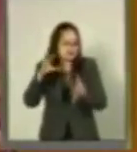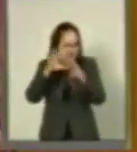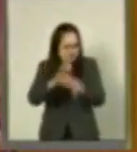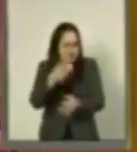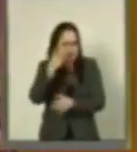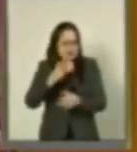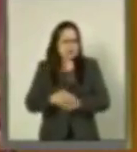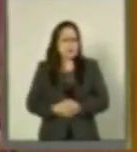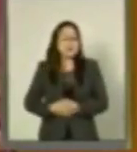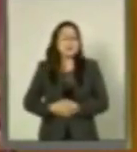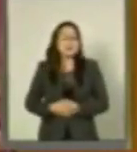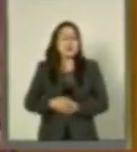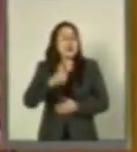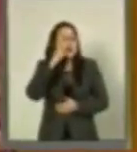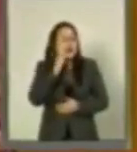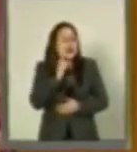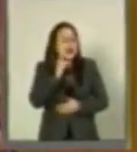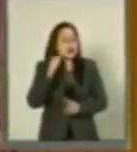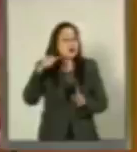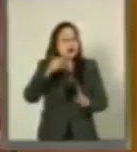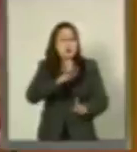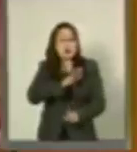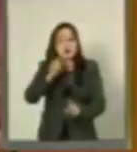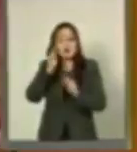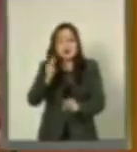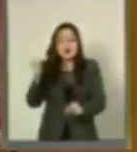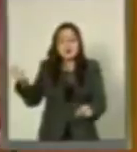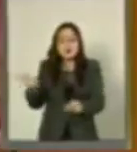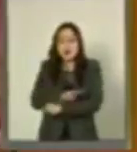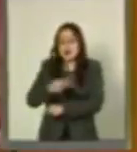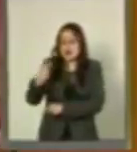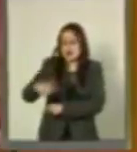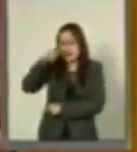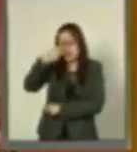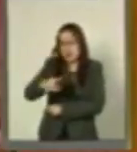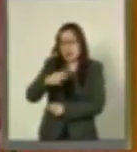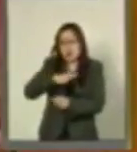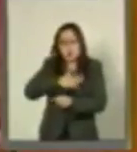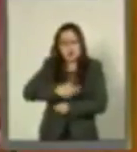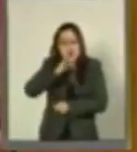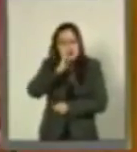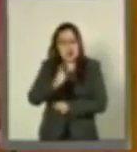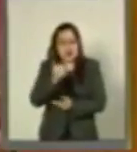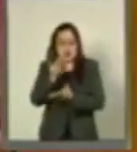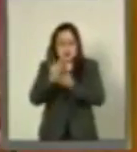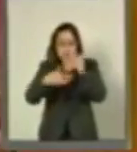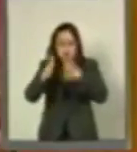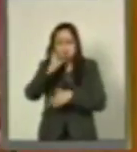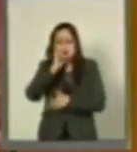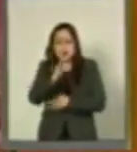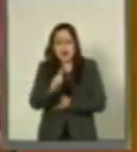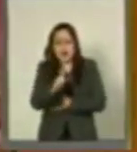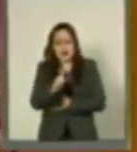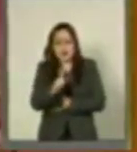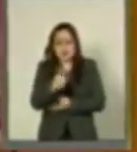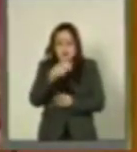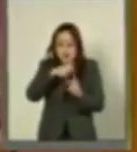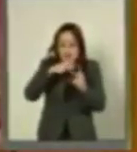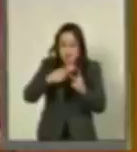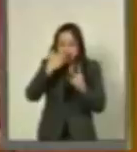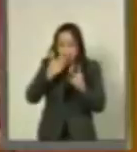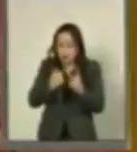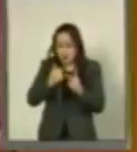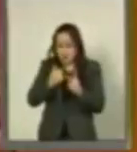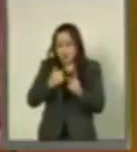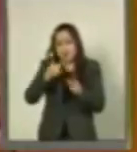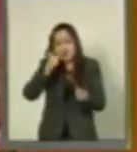En el espejo de Guerrero se puede mirar el país. Sin justicia y desarrollo no hay y no